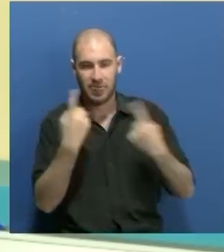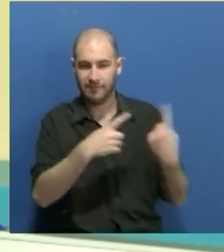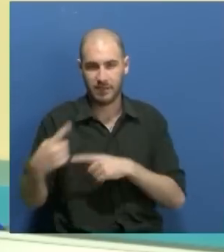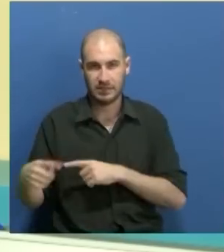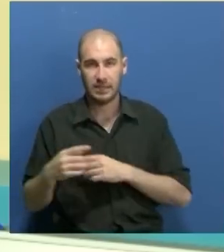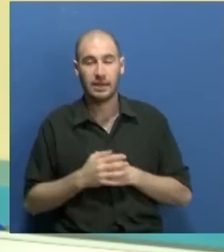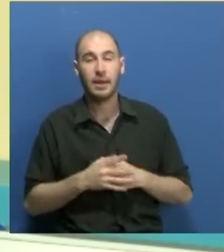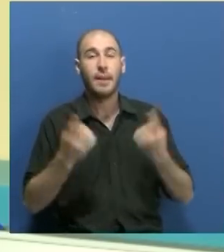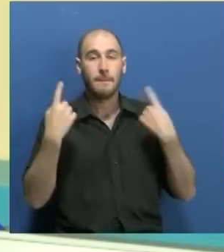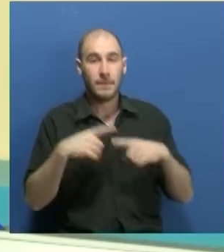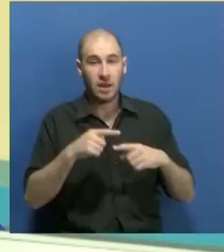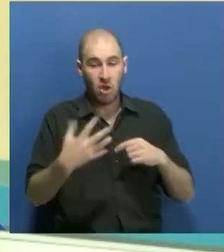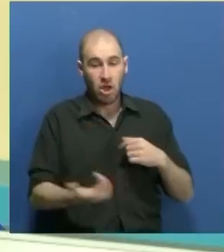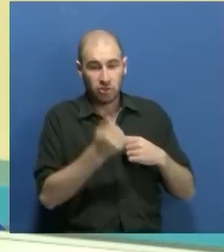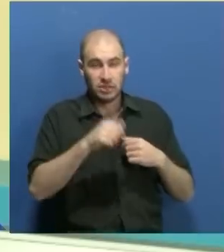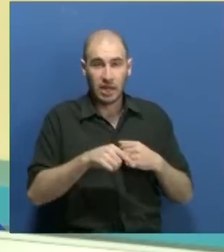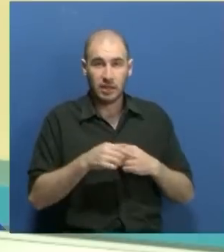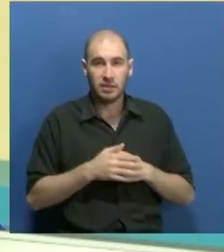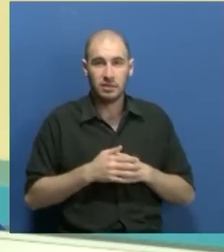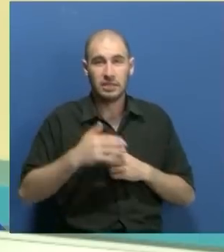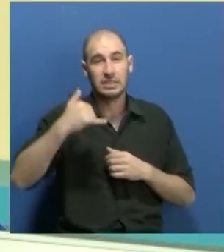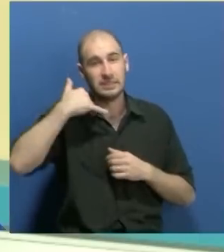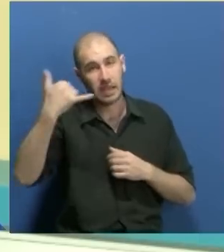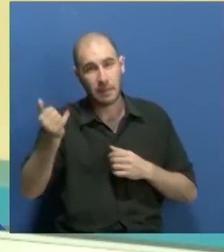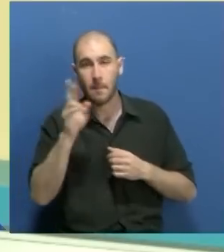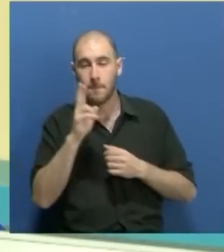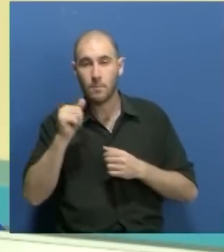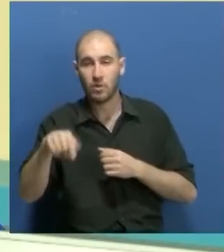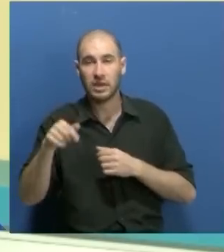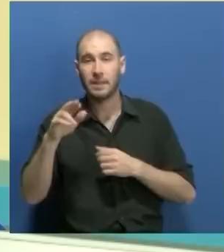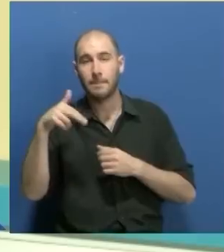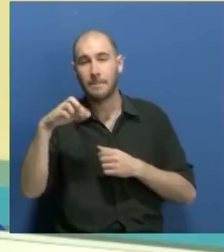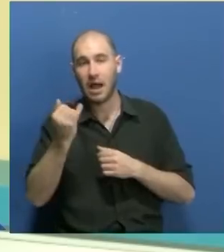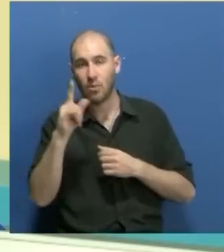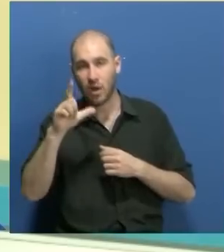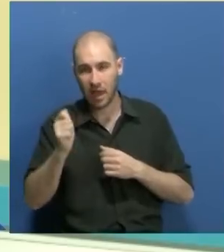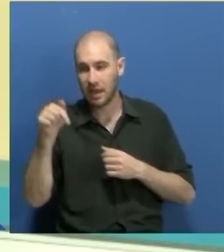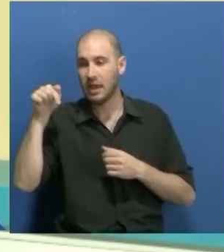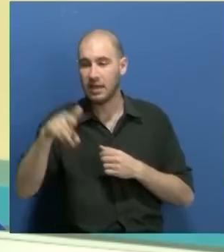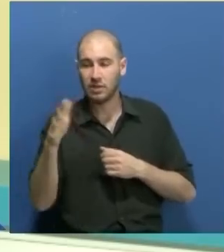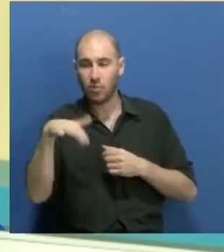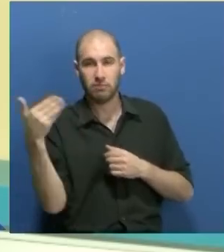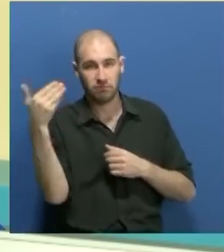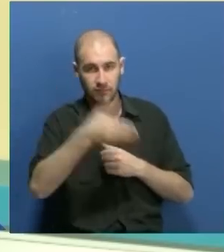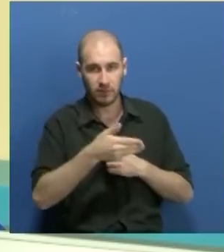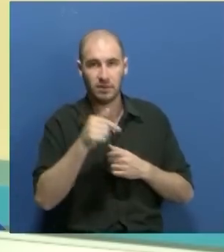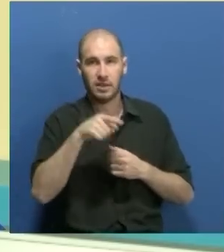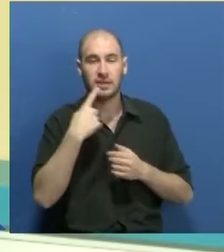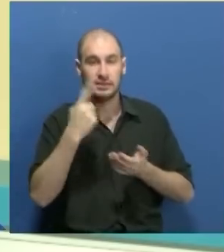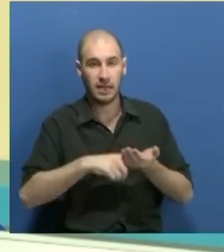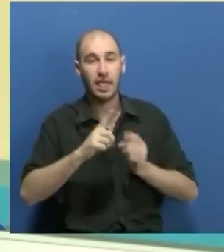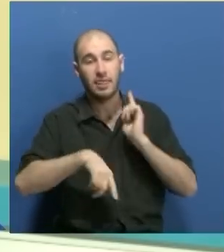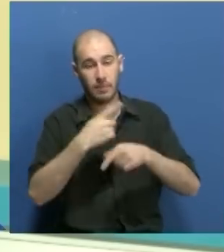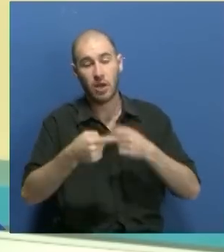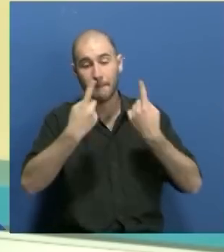Igualmente, apenas apareció, se llamó a la bioantropóloga, que es la doctora Paula Novellino, y ella acudió al sitio y ahí como que lo determinó. Después